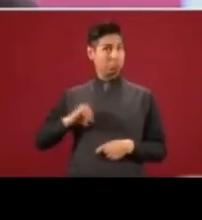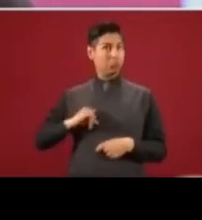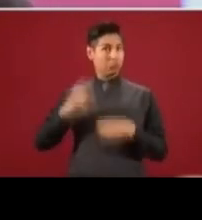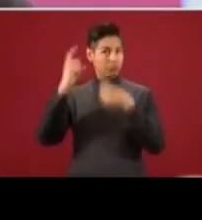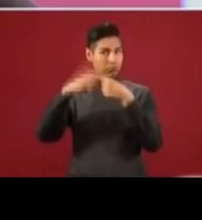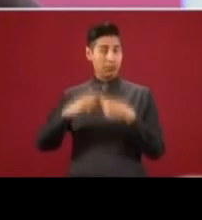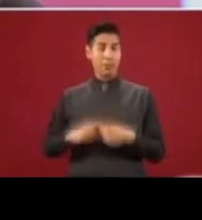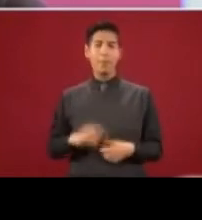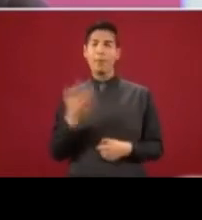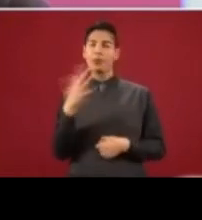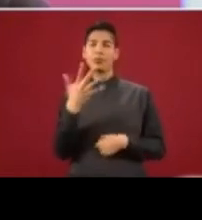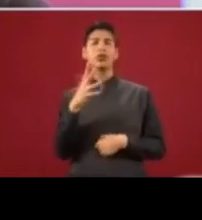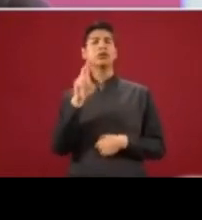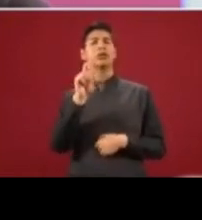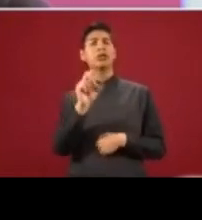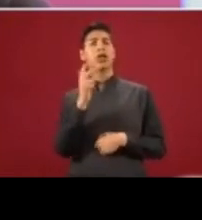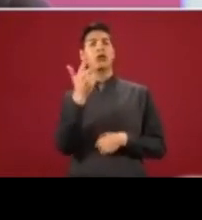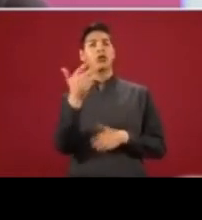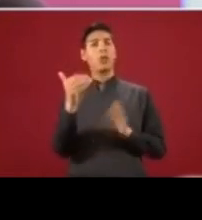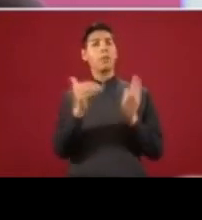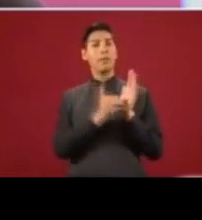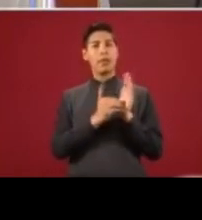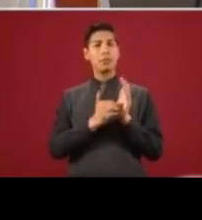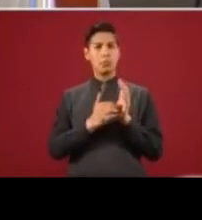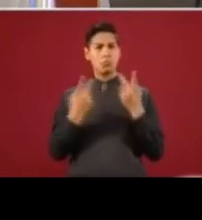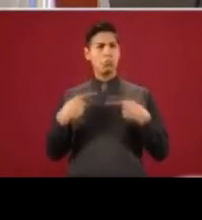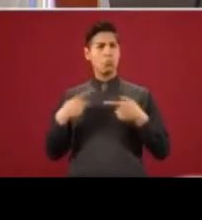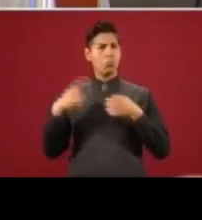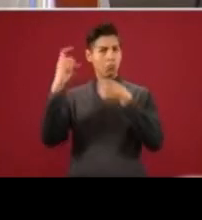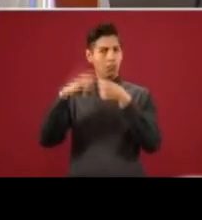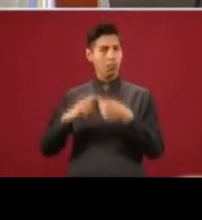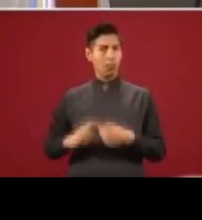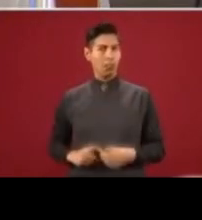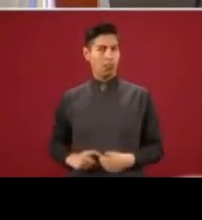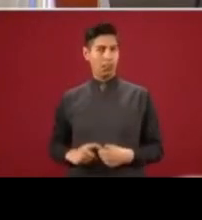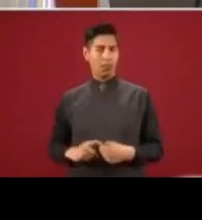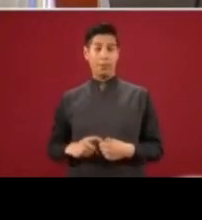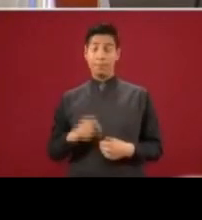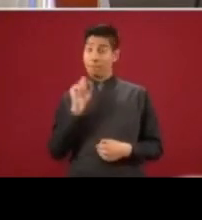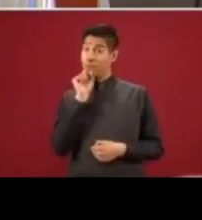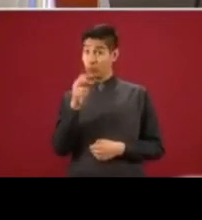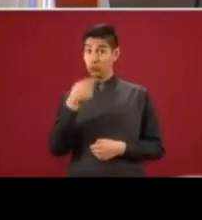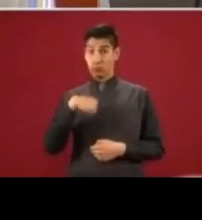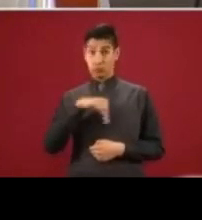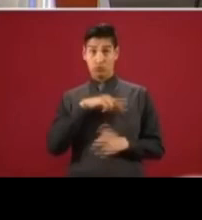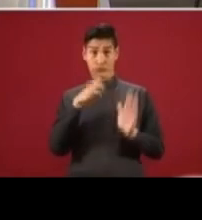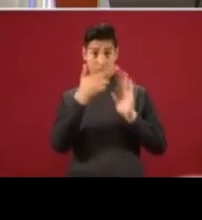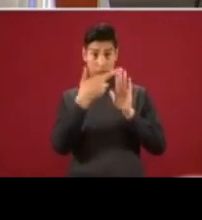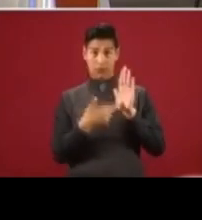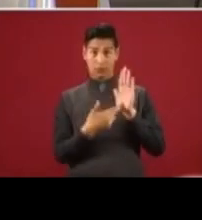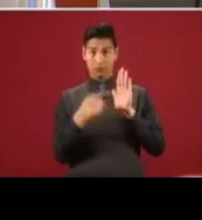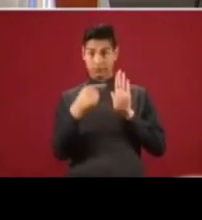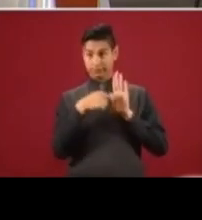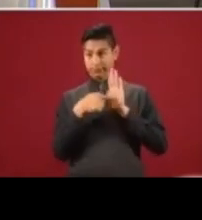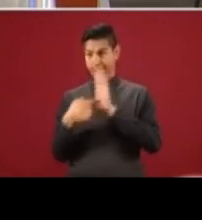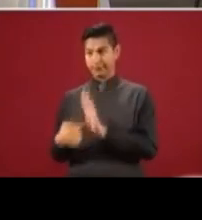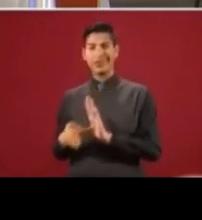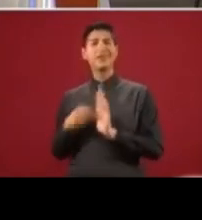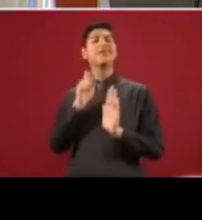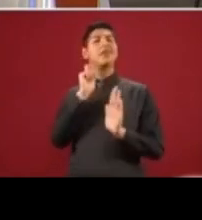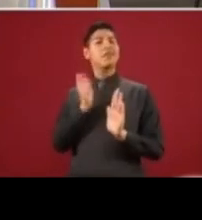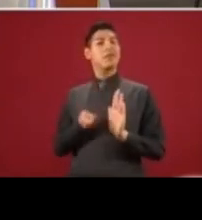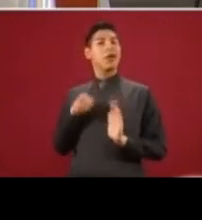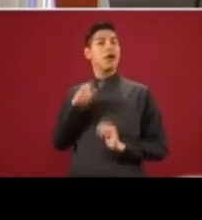38,000 solicitudes de empleo con las reglas que pusimos, que se trata de que se